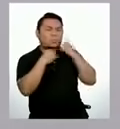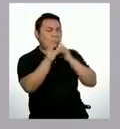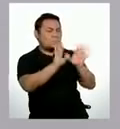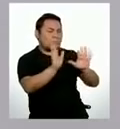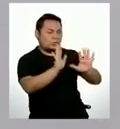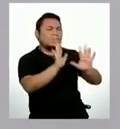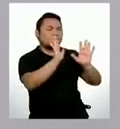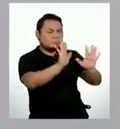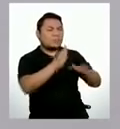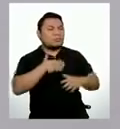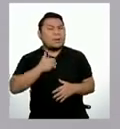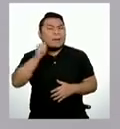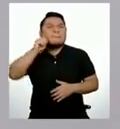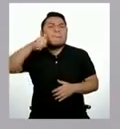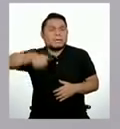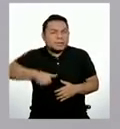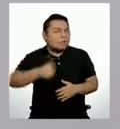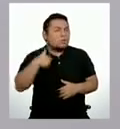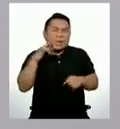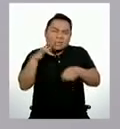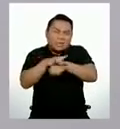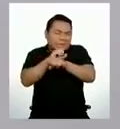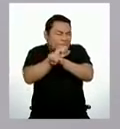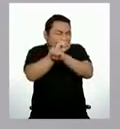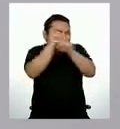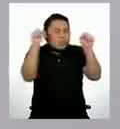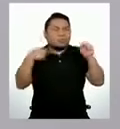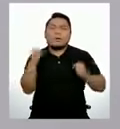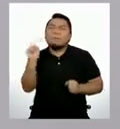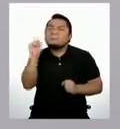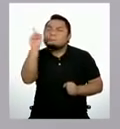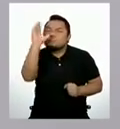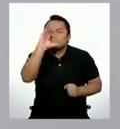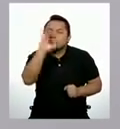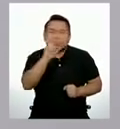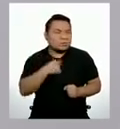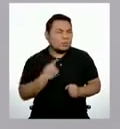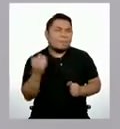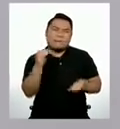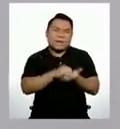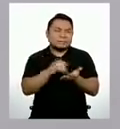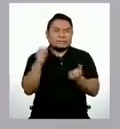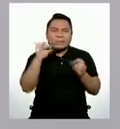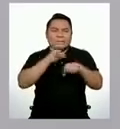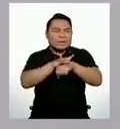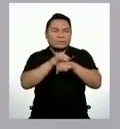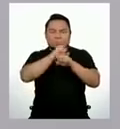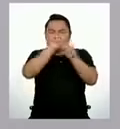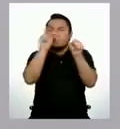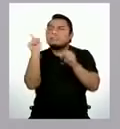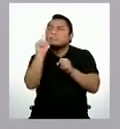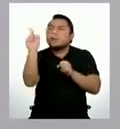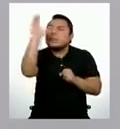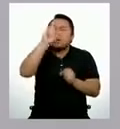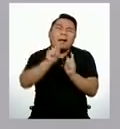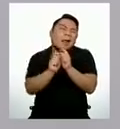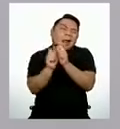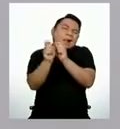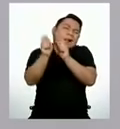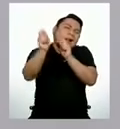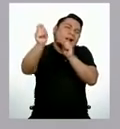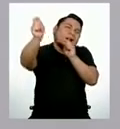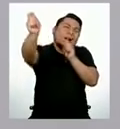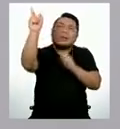Mañana se aldré a la selva muy temprano, más temprano que hoy, y buscaré más lejos. No